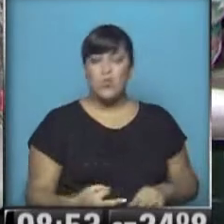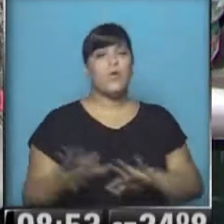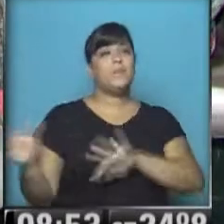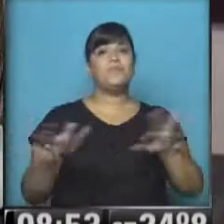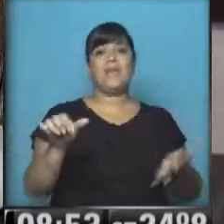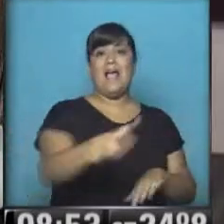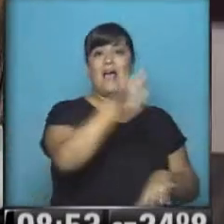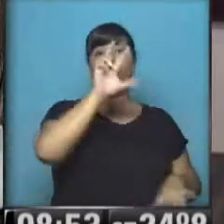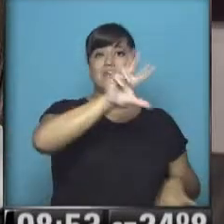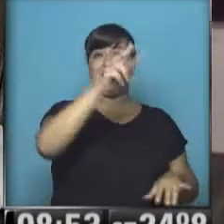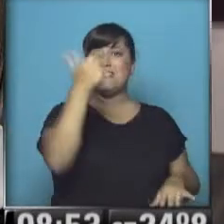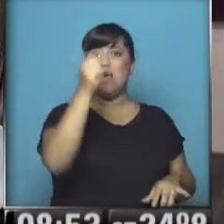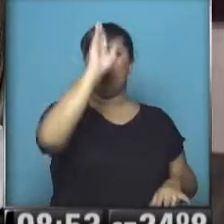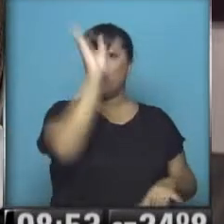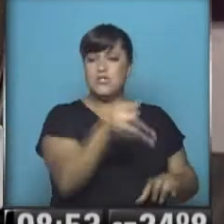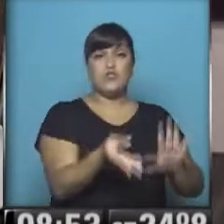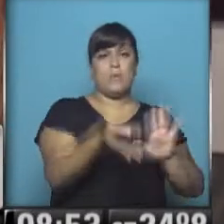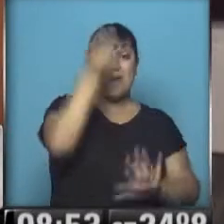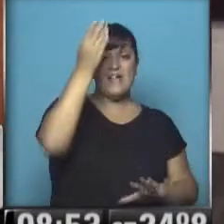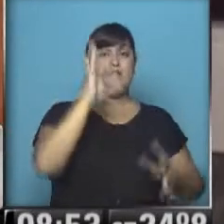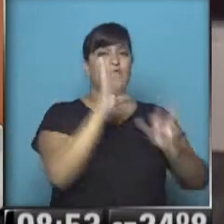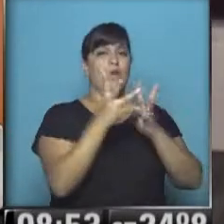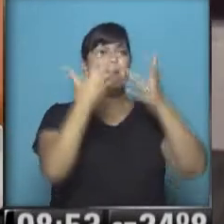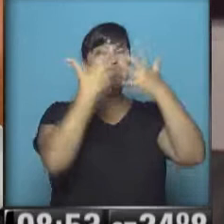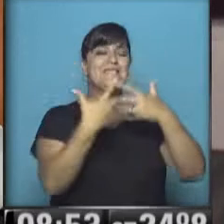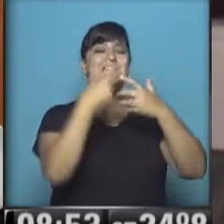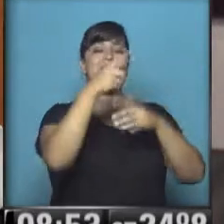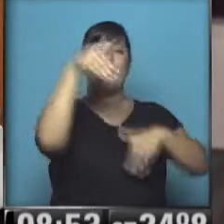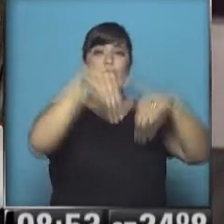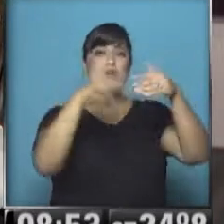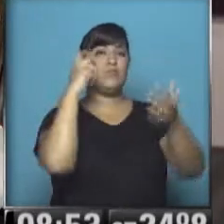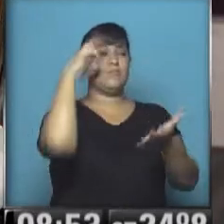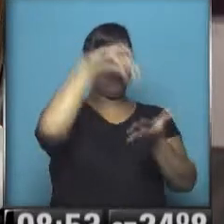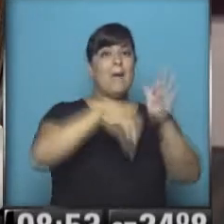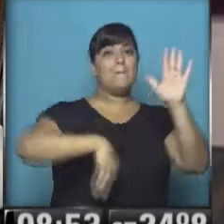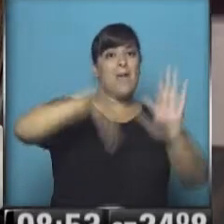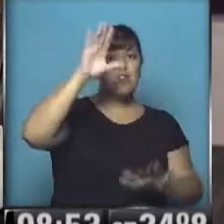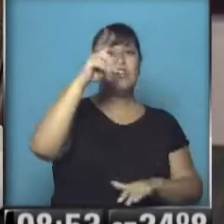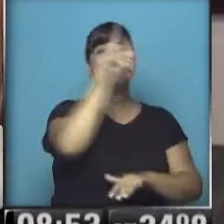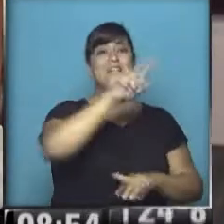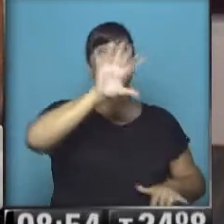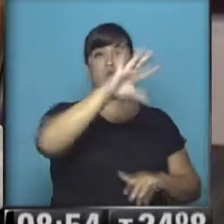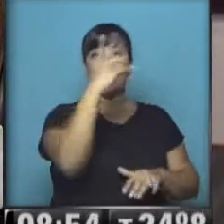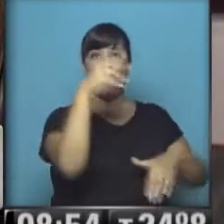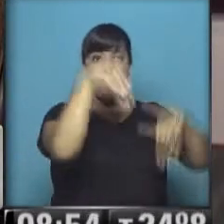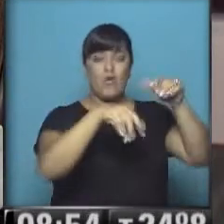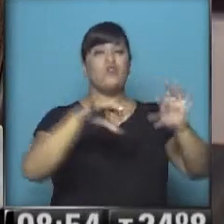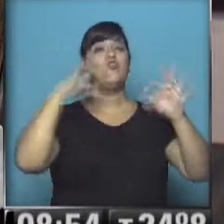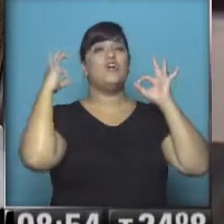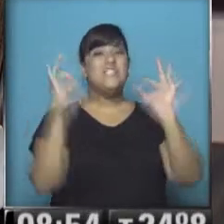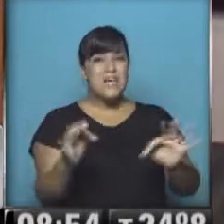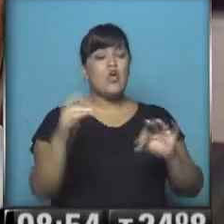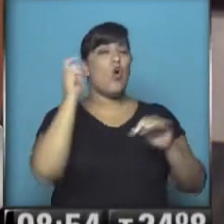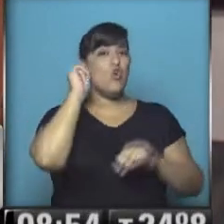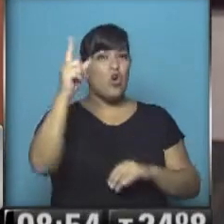con más de 36 por ciento en cómo es un sistema parlamentario necesitaba para mayoría 151 escaños y logró 149 a 2